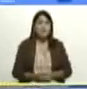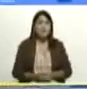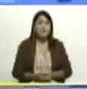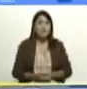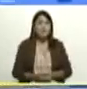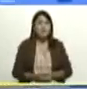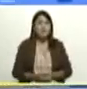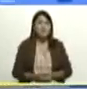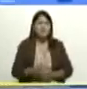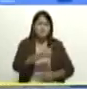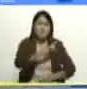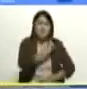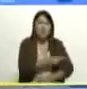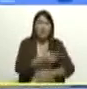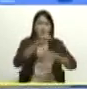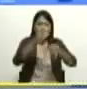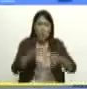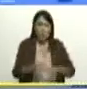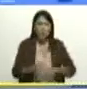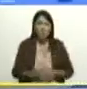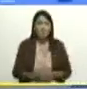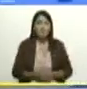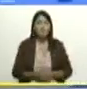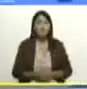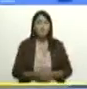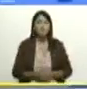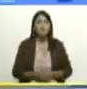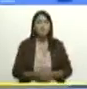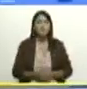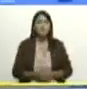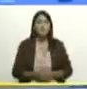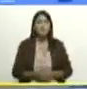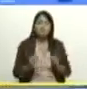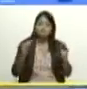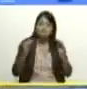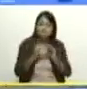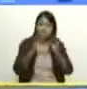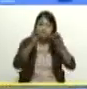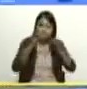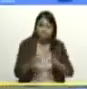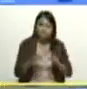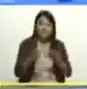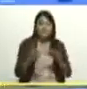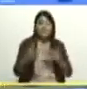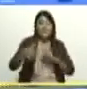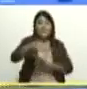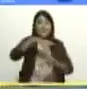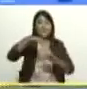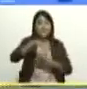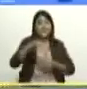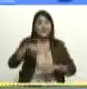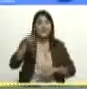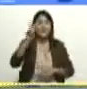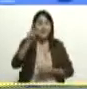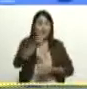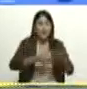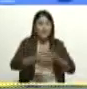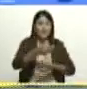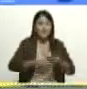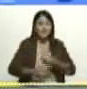científica, poderosa, sólida, totalmente pertinente a la realidad y a la historia económica de